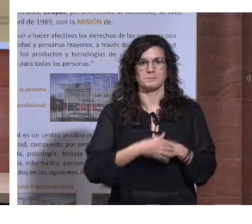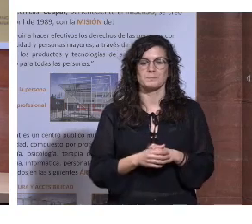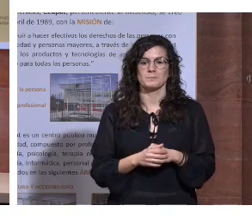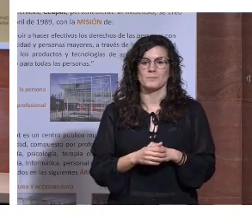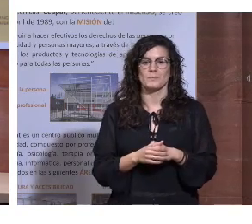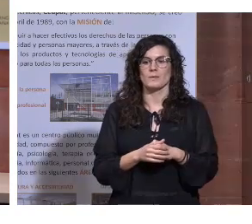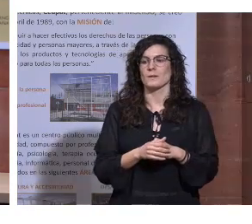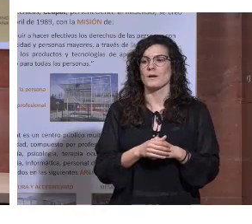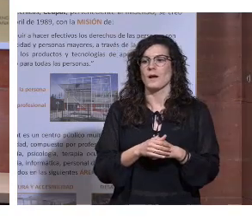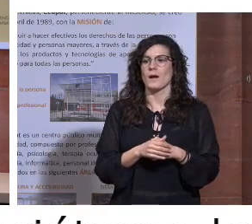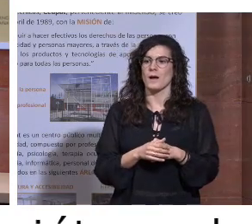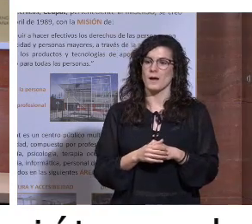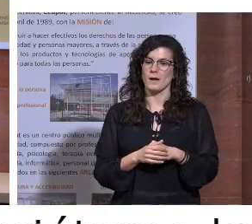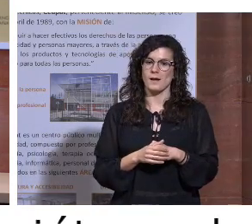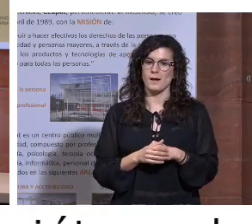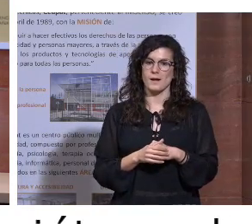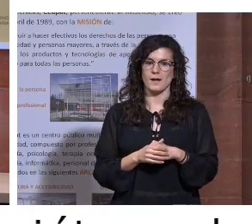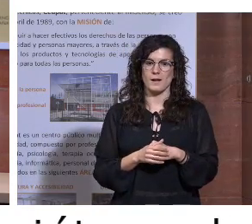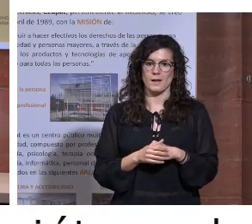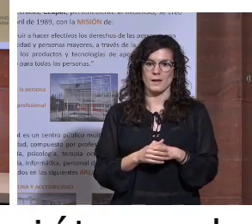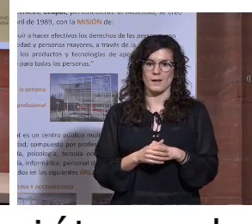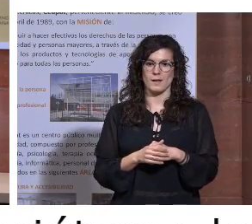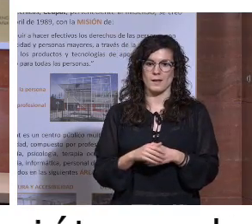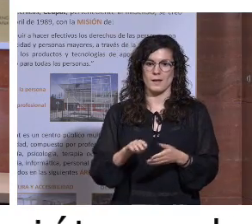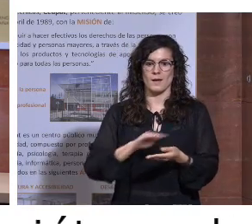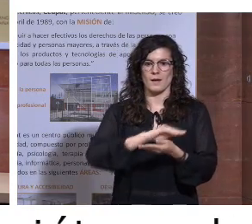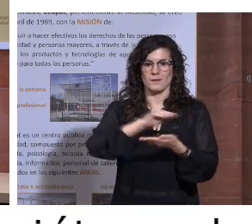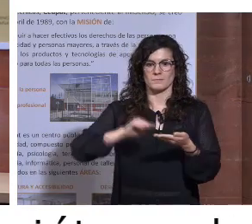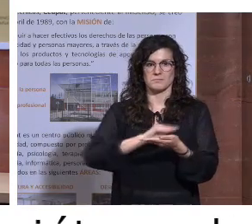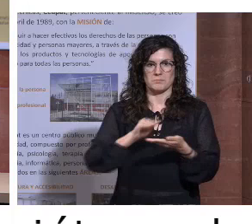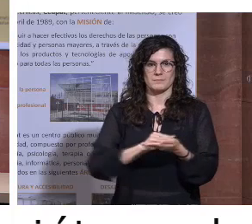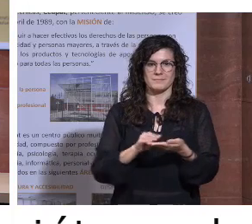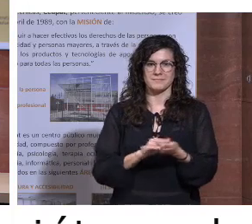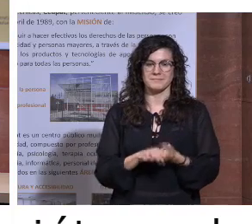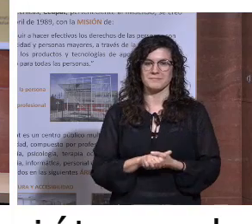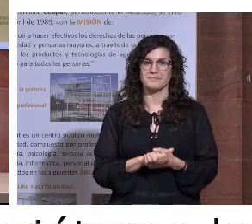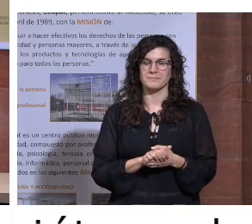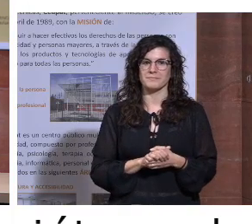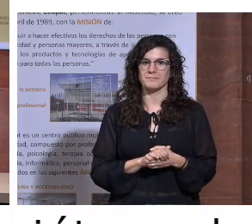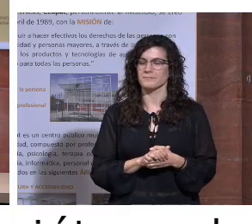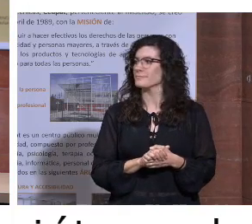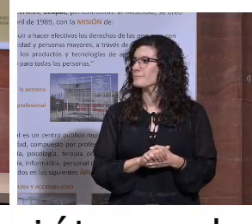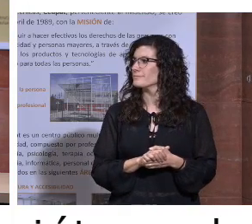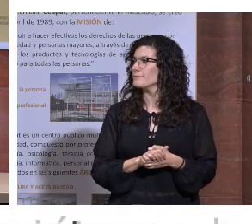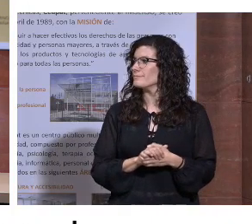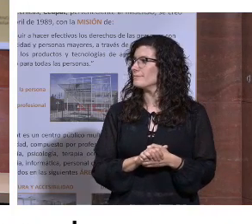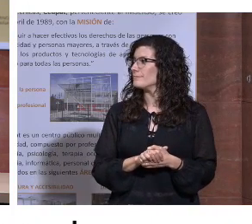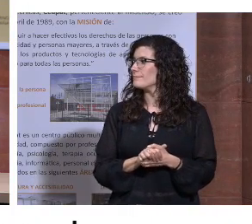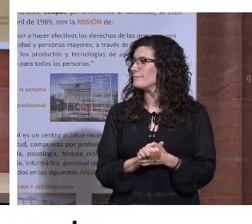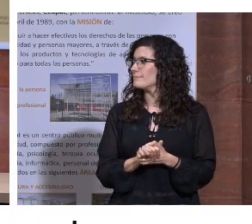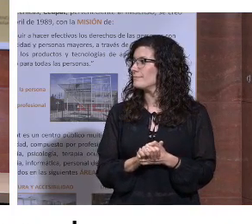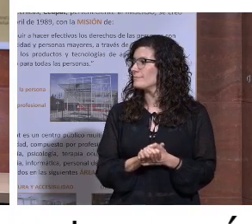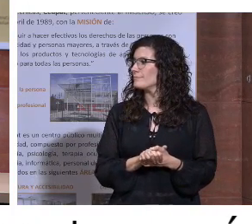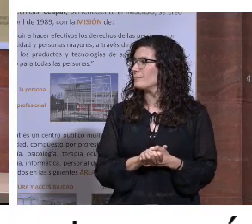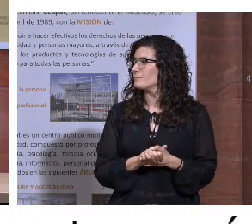Nos vamos a perder por el centro, vamos a esperar. Ahí. Más o menos ahí. ¿Vale? Y